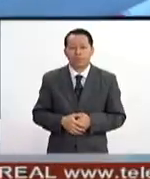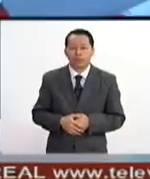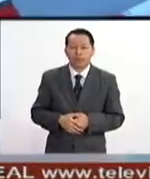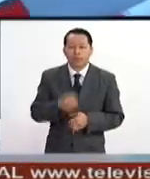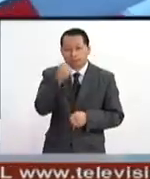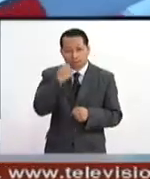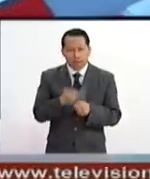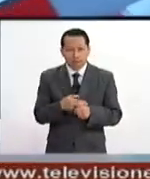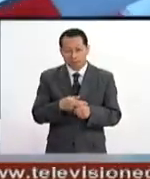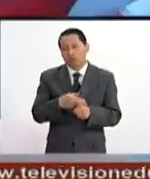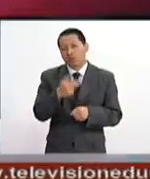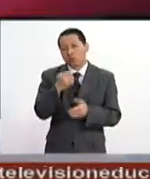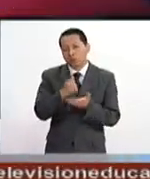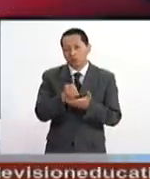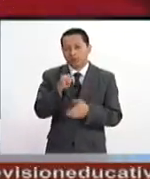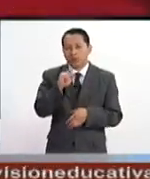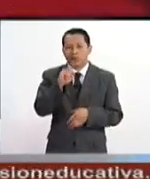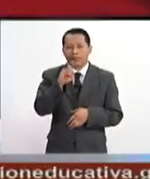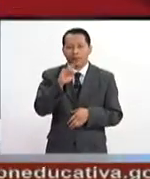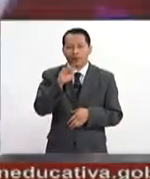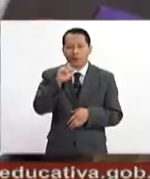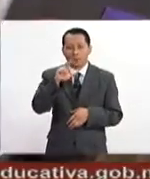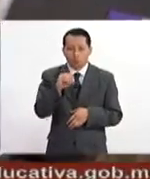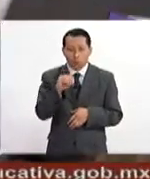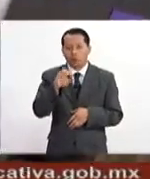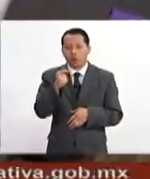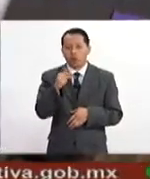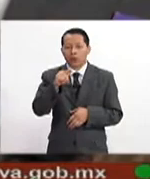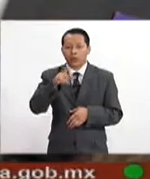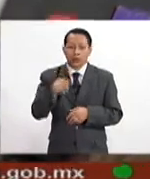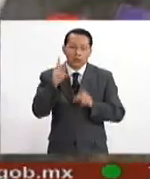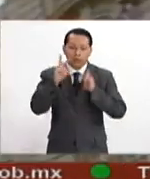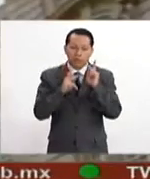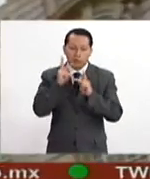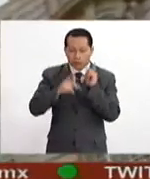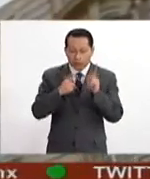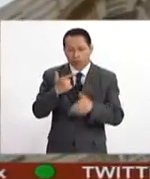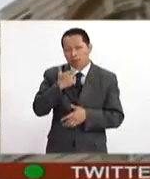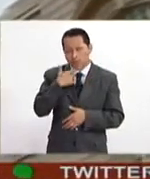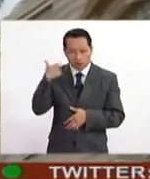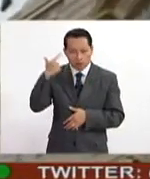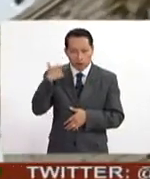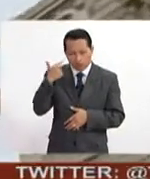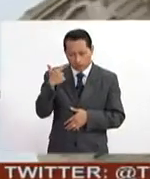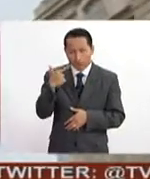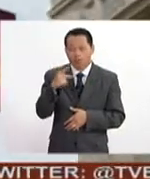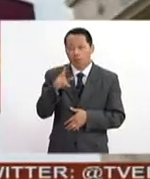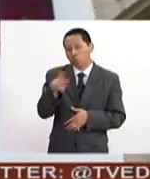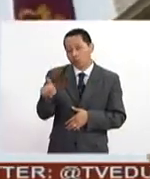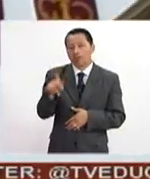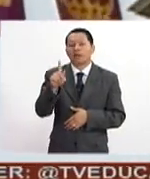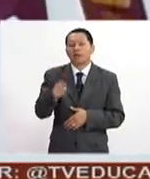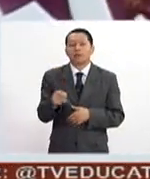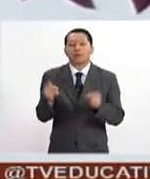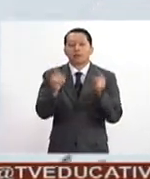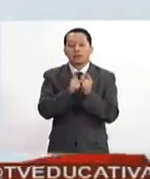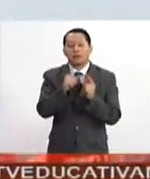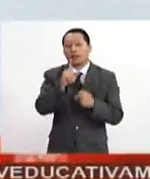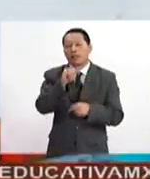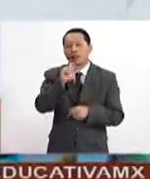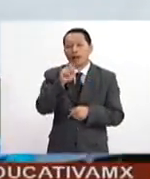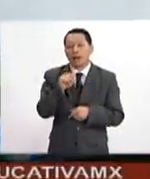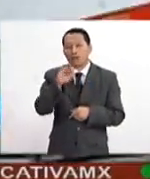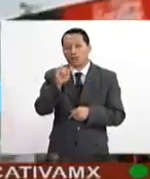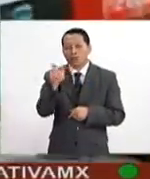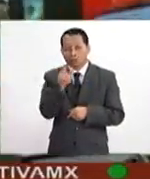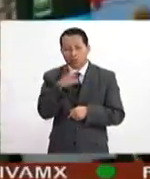El secretario de Economía, Ildefonso Guajardo, realiza una gira de trabajo por Londres, allá en Reino Unido. Sostendrá un encuentro con Liam Fox,